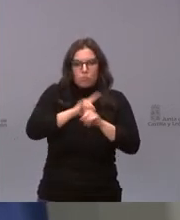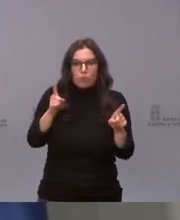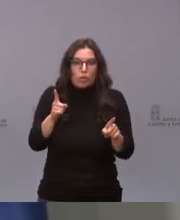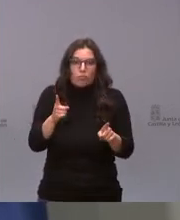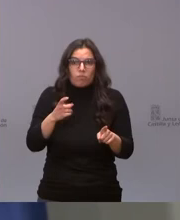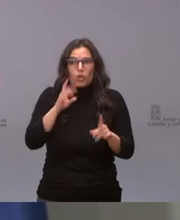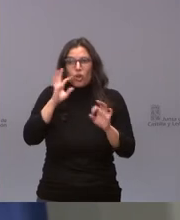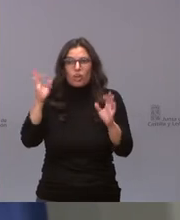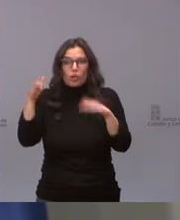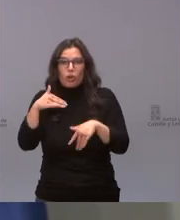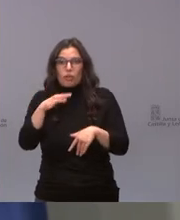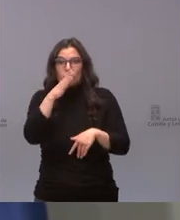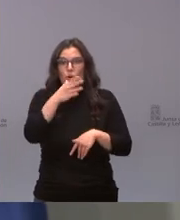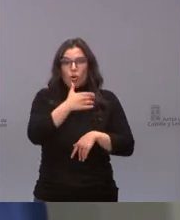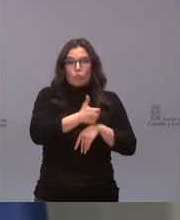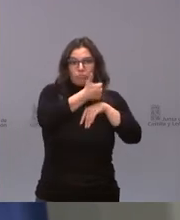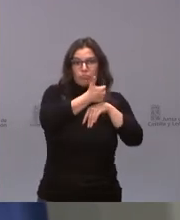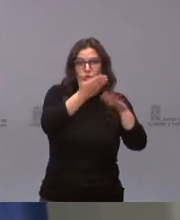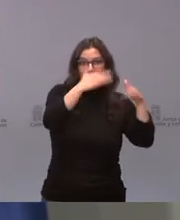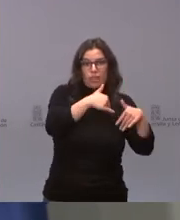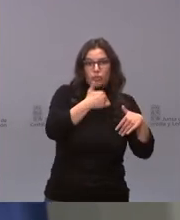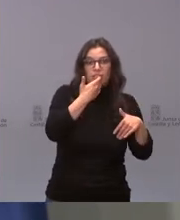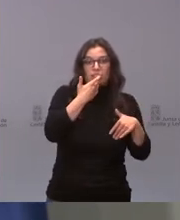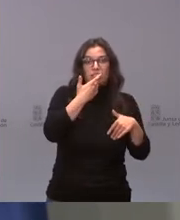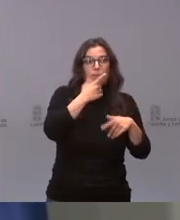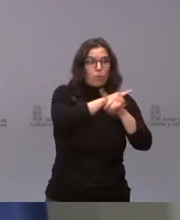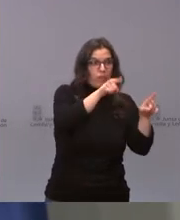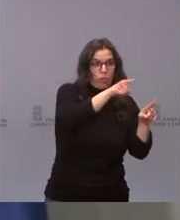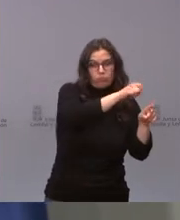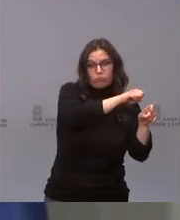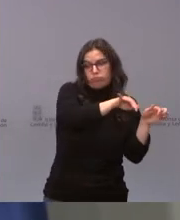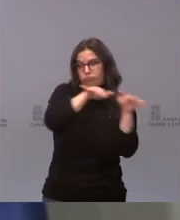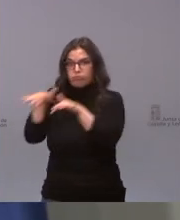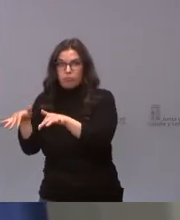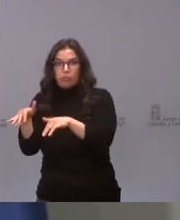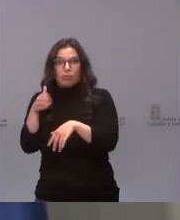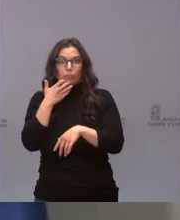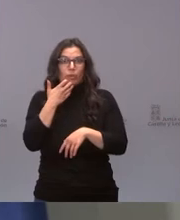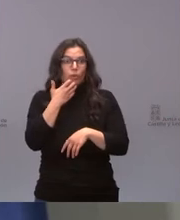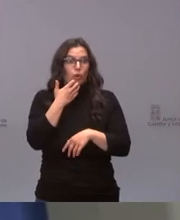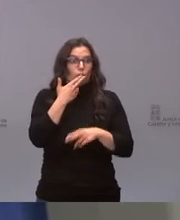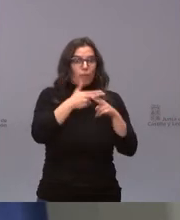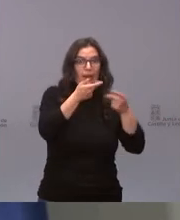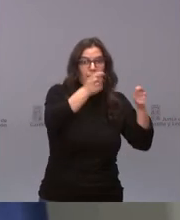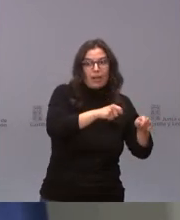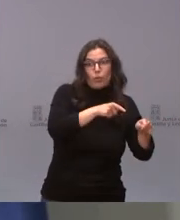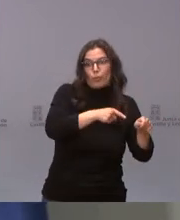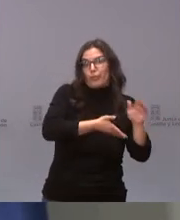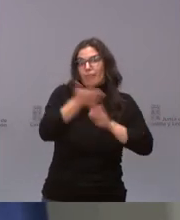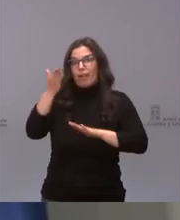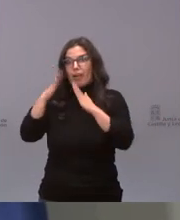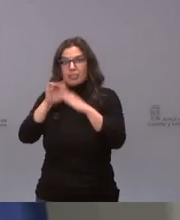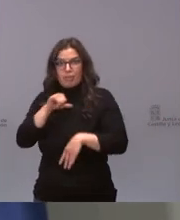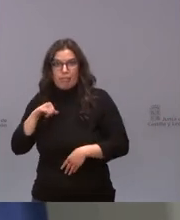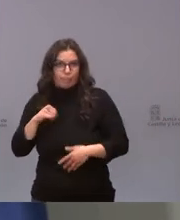queda y desplazas de un sitio a otro algunas actividades, desplazas de la hostelería a los domicilios. Hay que ver cuál es el